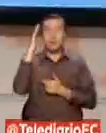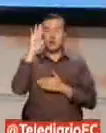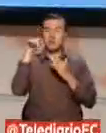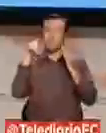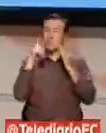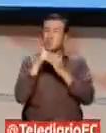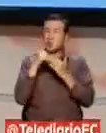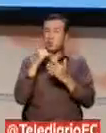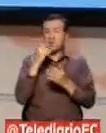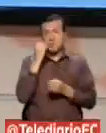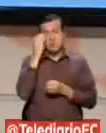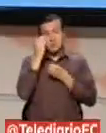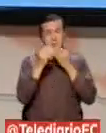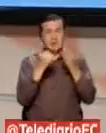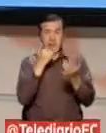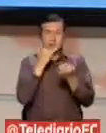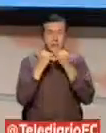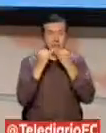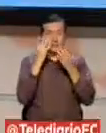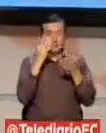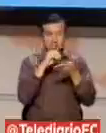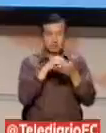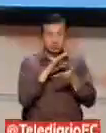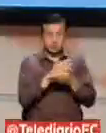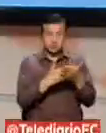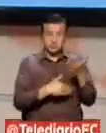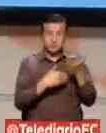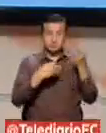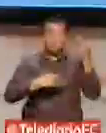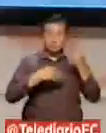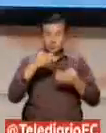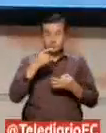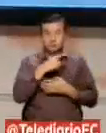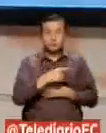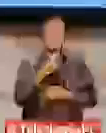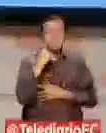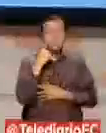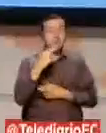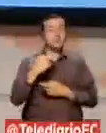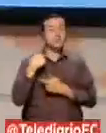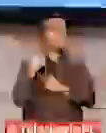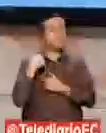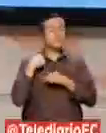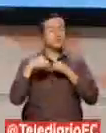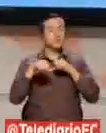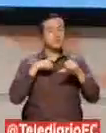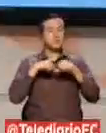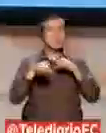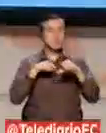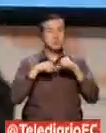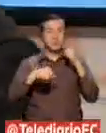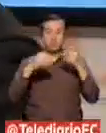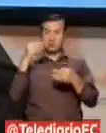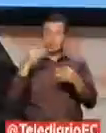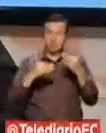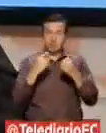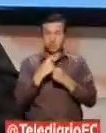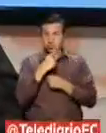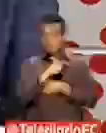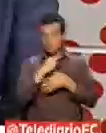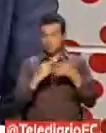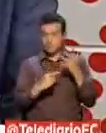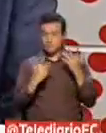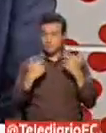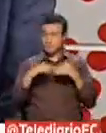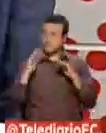Todas esas informaciones están dentro de los informes y que entenderá la justicia que determinará las responsabilidades administrativas y jurídicas en cada uno de los casos. ¿Y